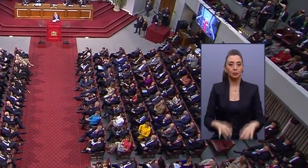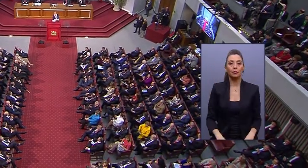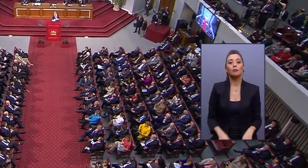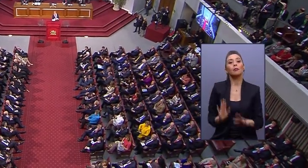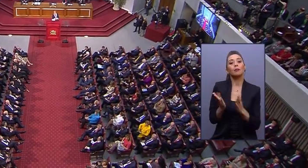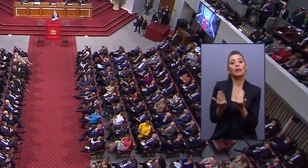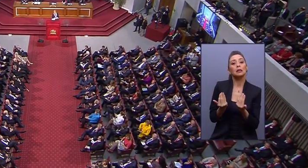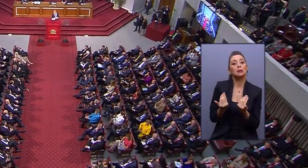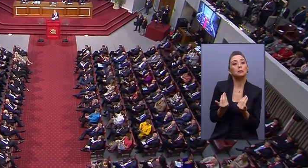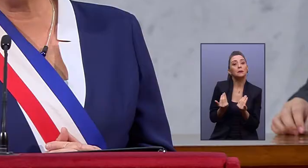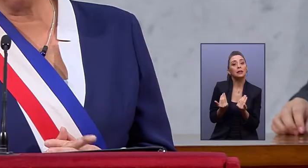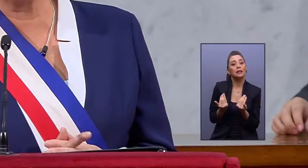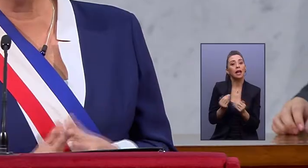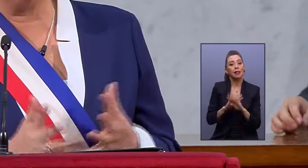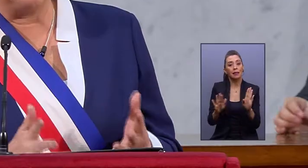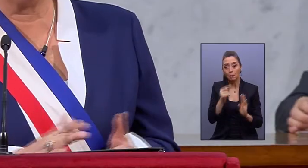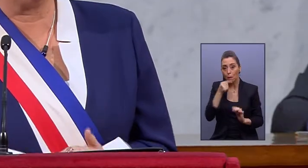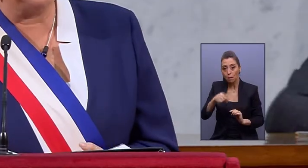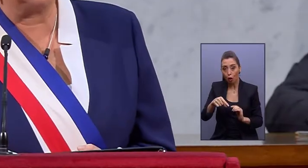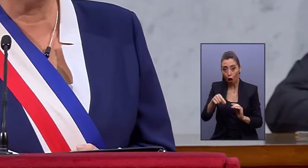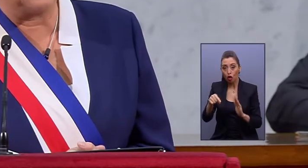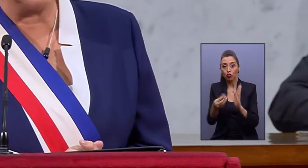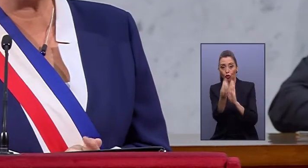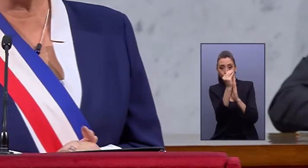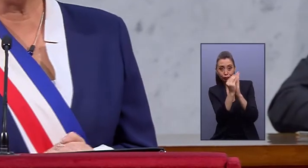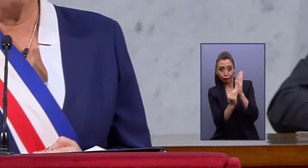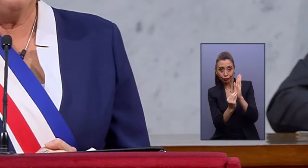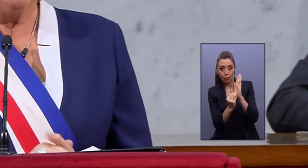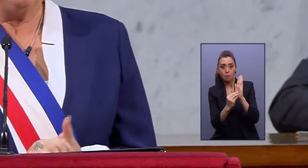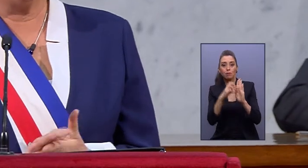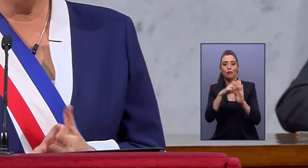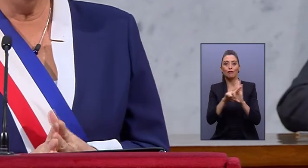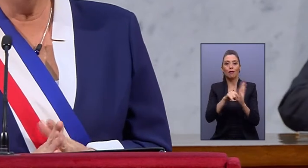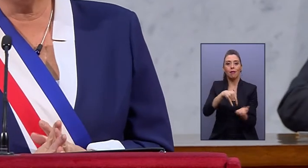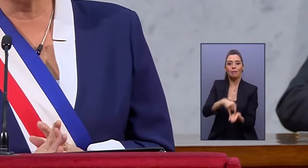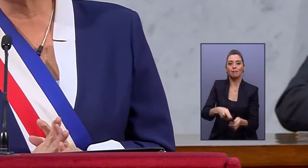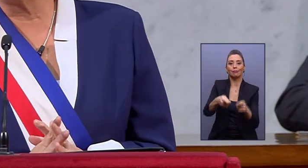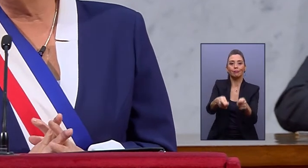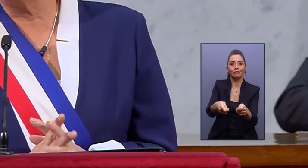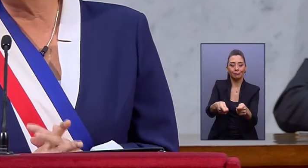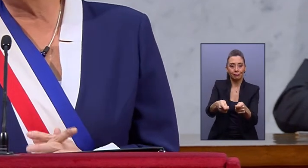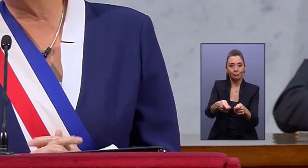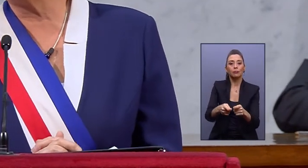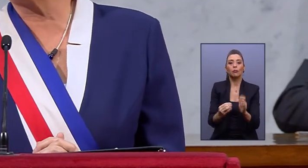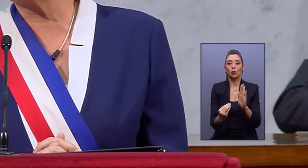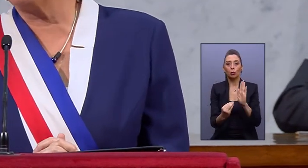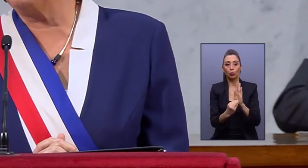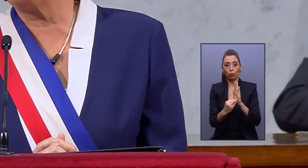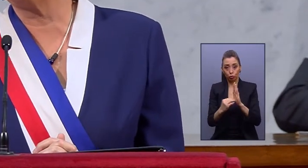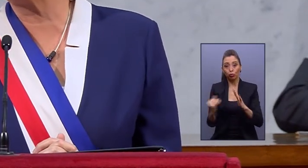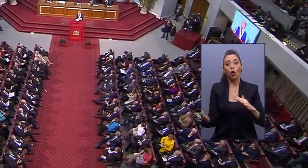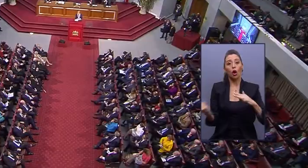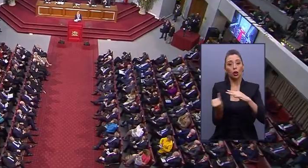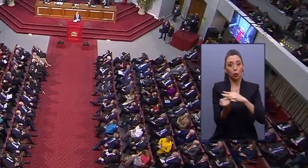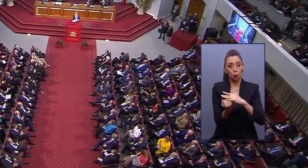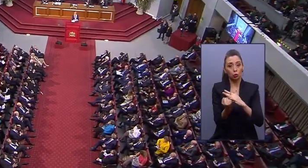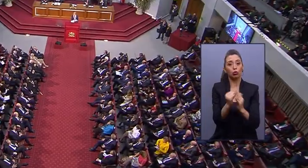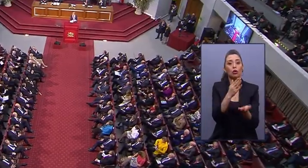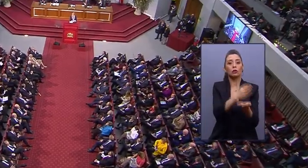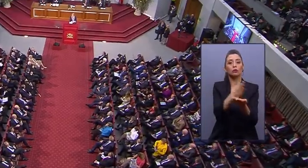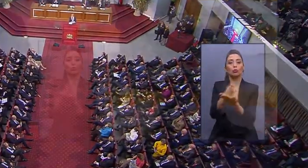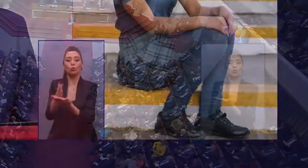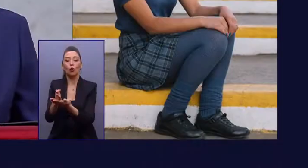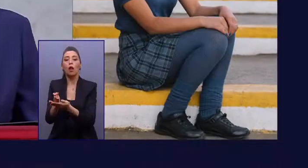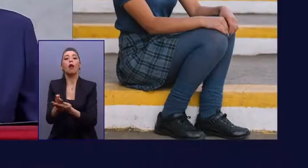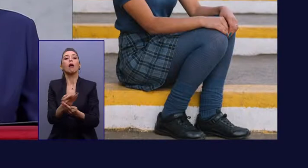Que esperamos concluir pronto para enviar a este Congreso. Además, hemos consagrado el principio de inclusión en los establecimientos que